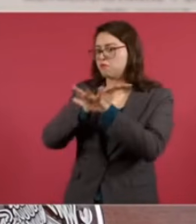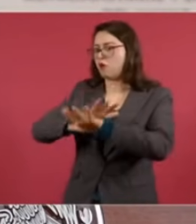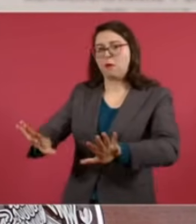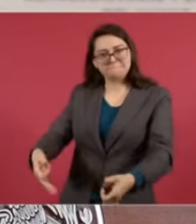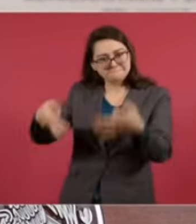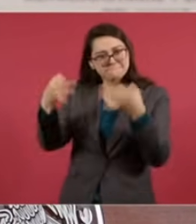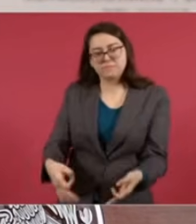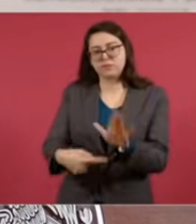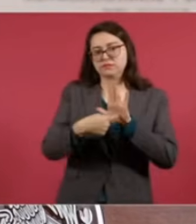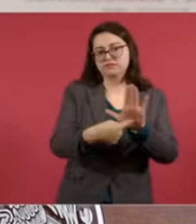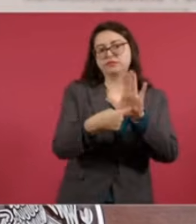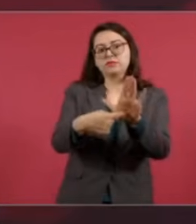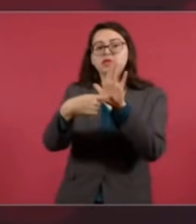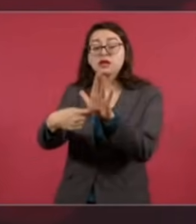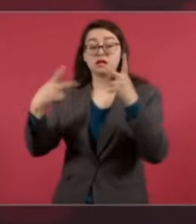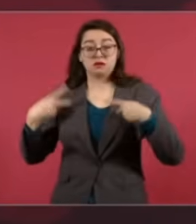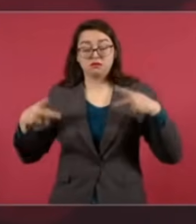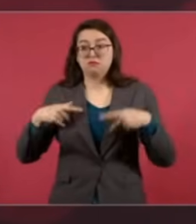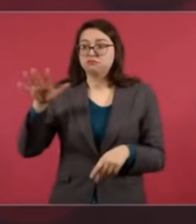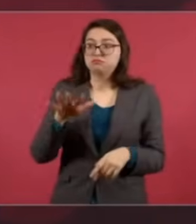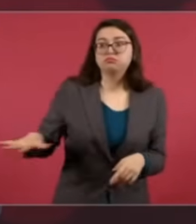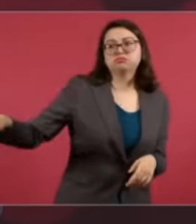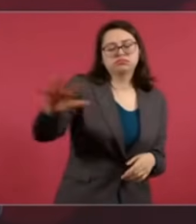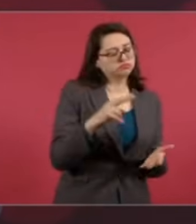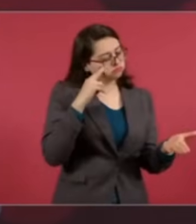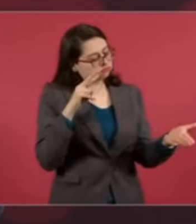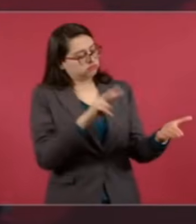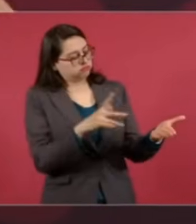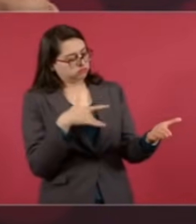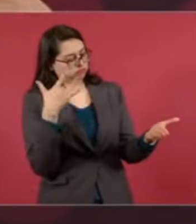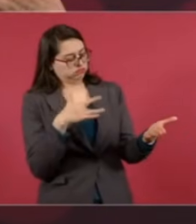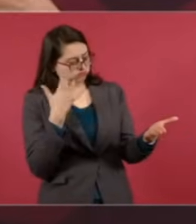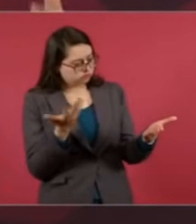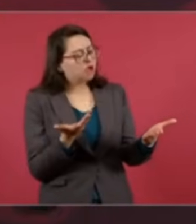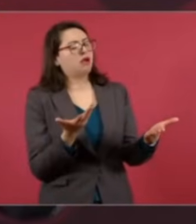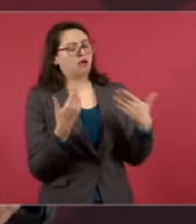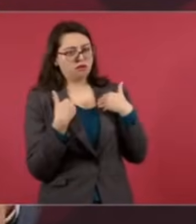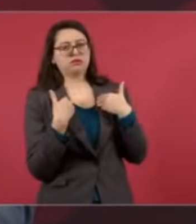de acuerdo a su criterio, actúe, pero que no haya